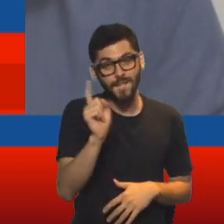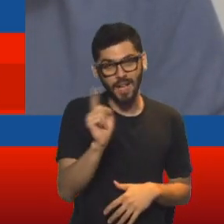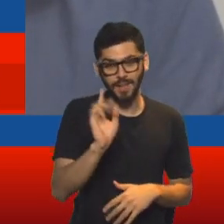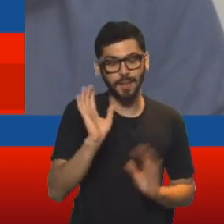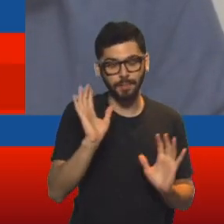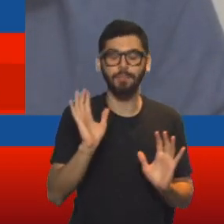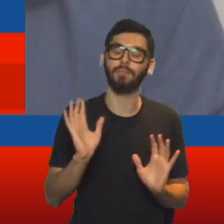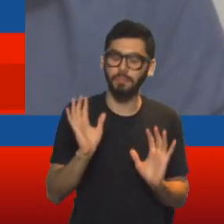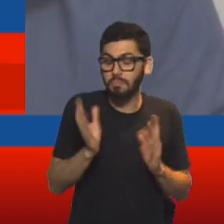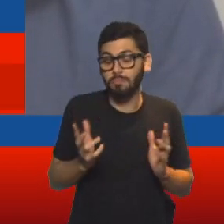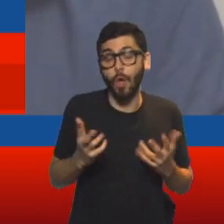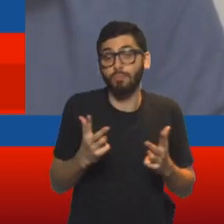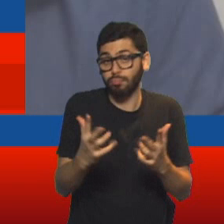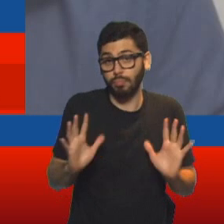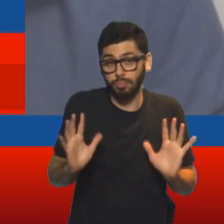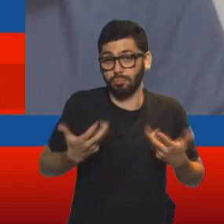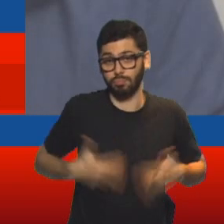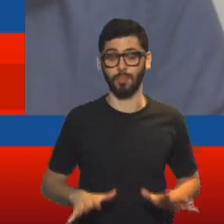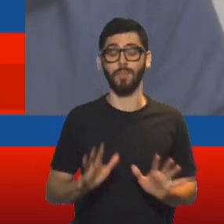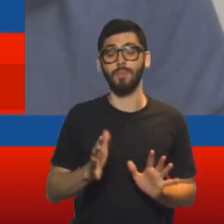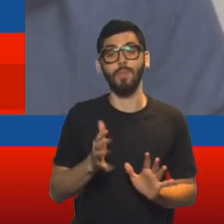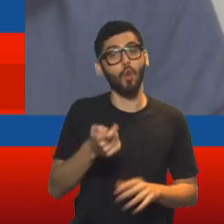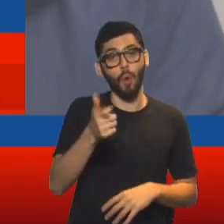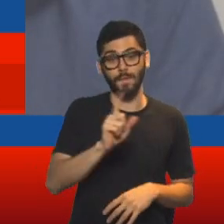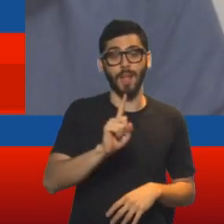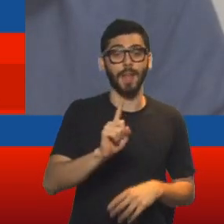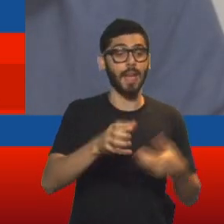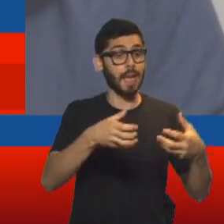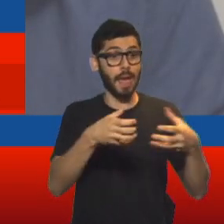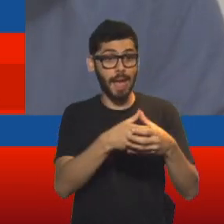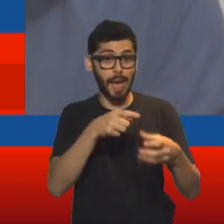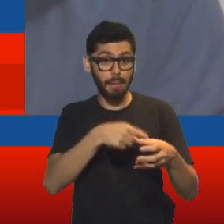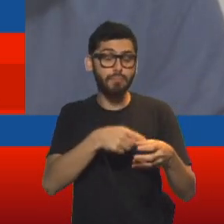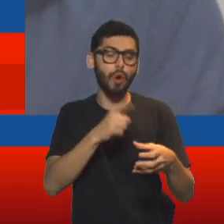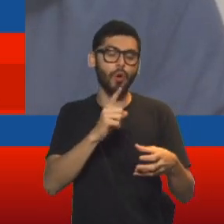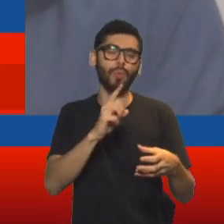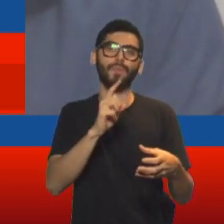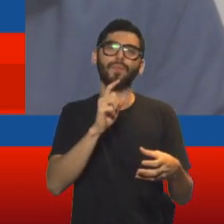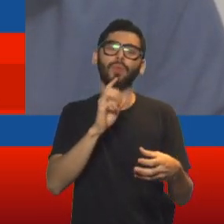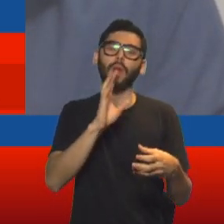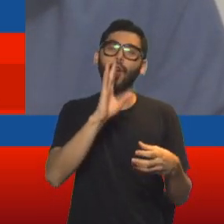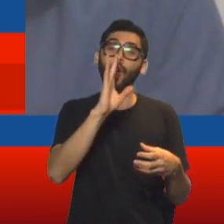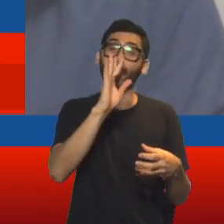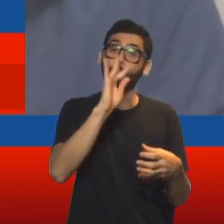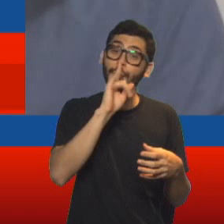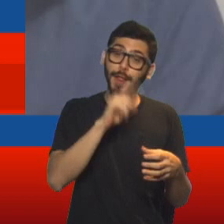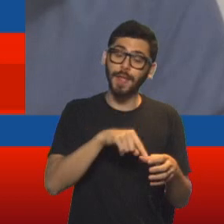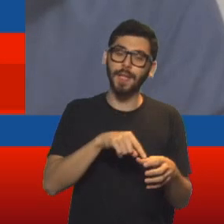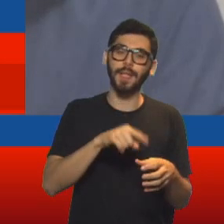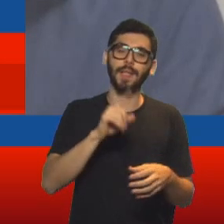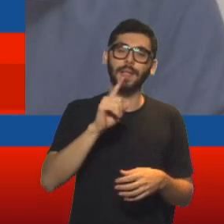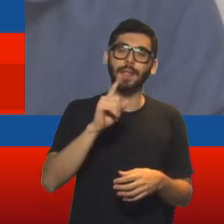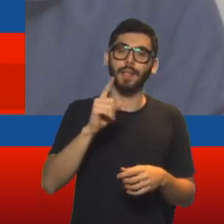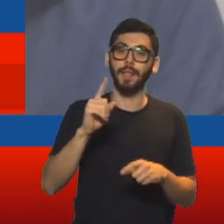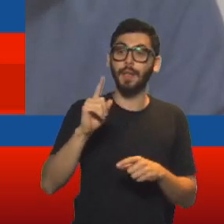No es fácil. Hay que decirlo, un equipo con un técnico que tiene siempre un conocimiento muy importante